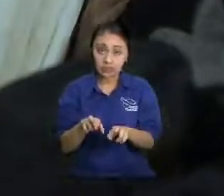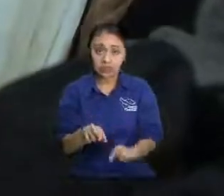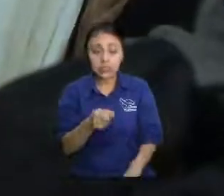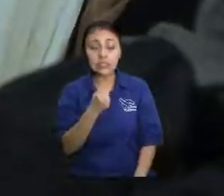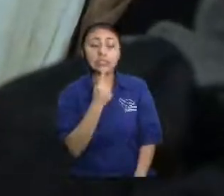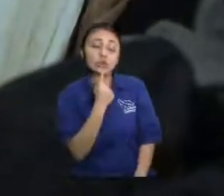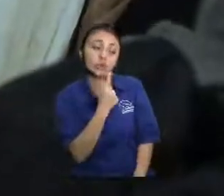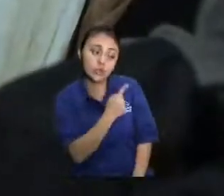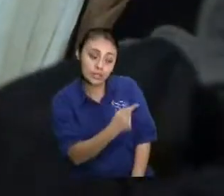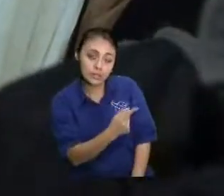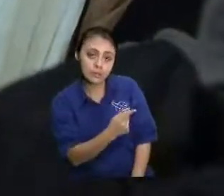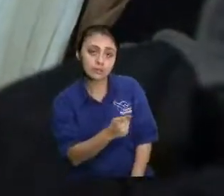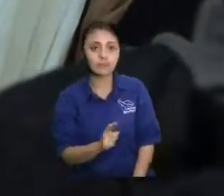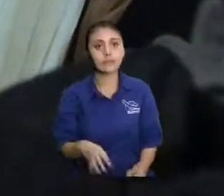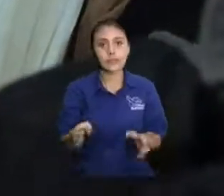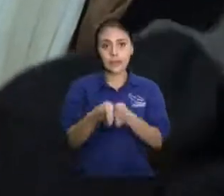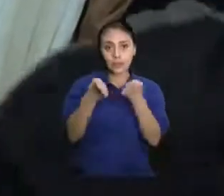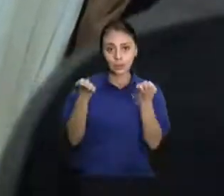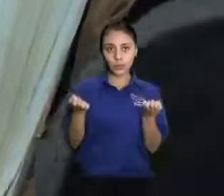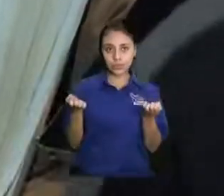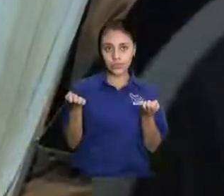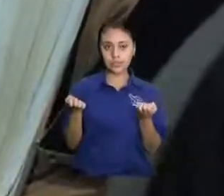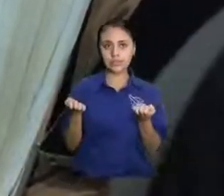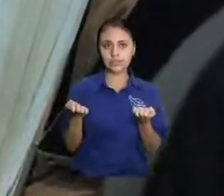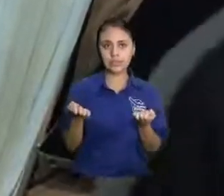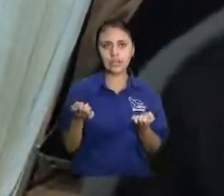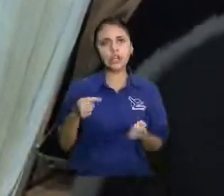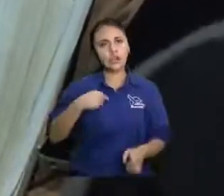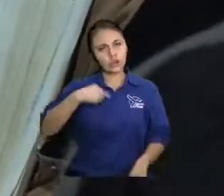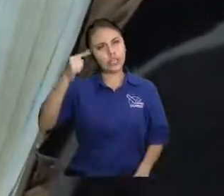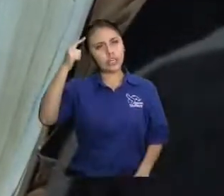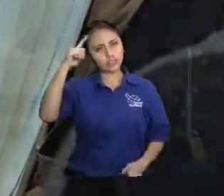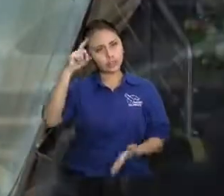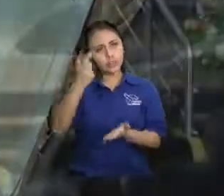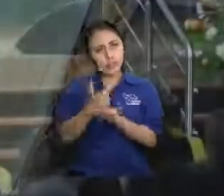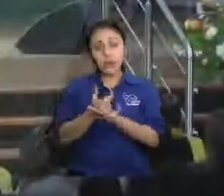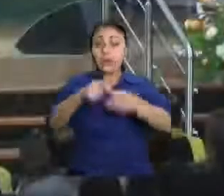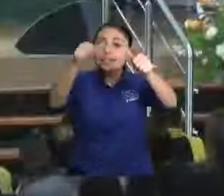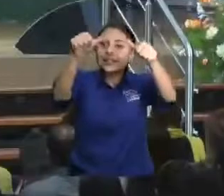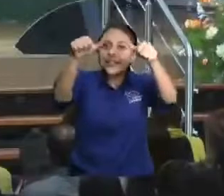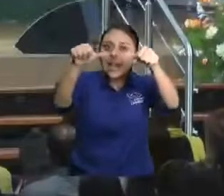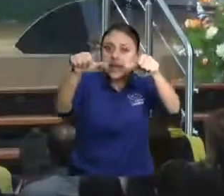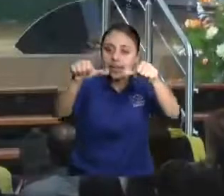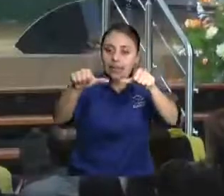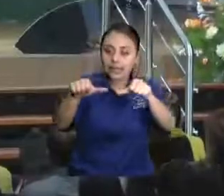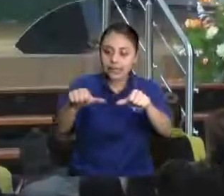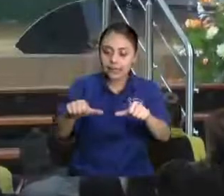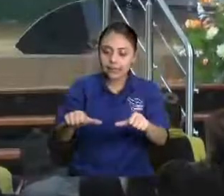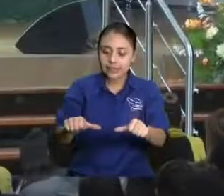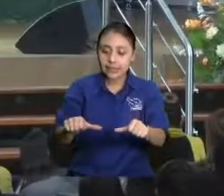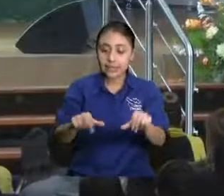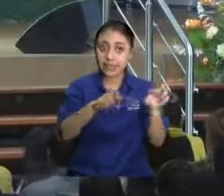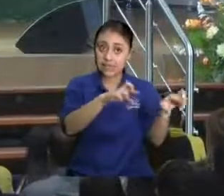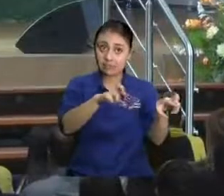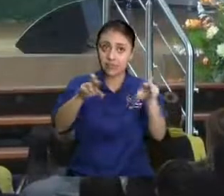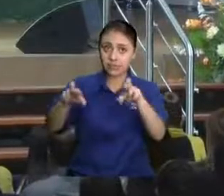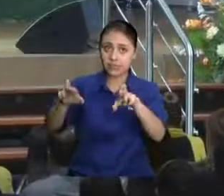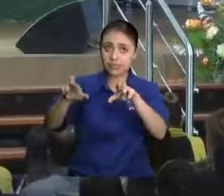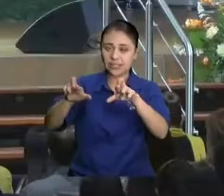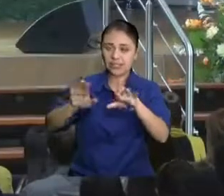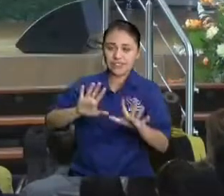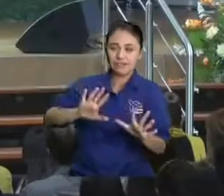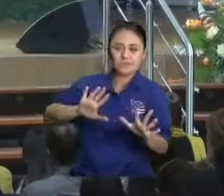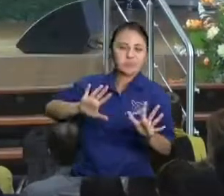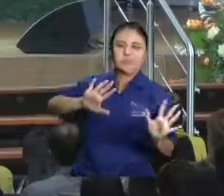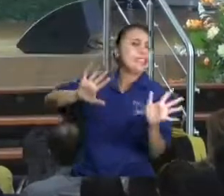se me vino a la mente acá fue analizar quiénes son menospreciadores. Wow, hermano, que